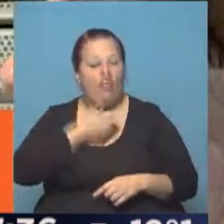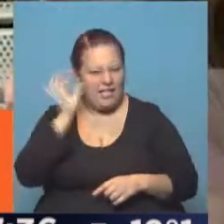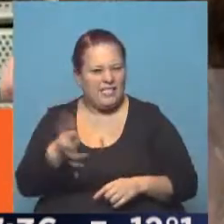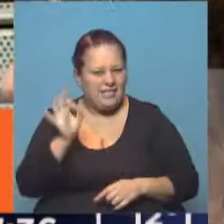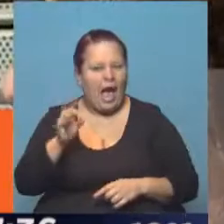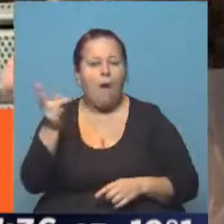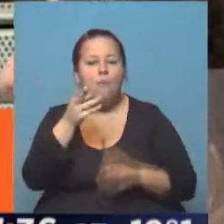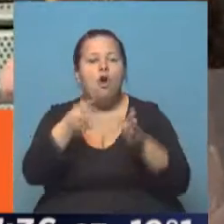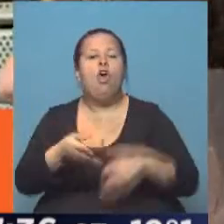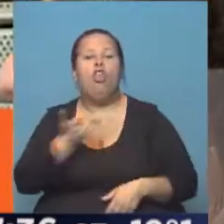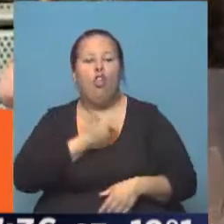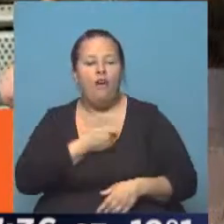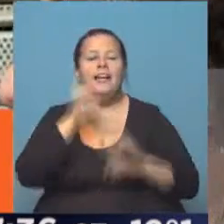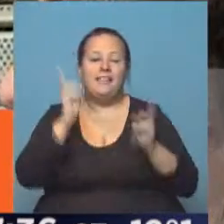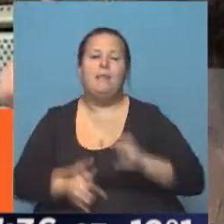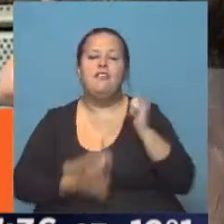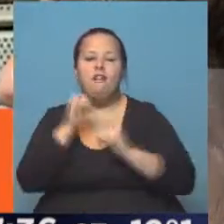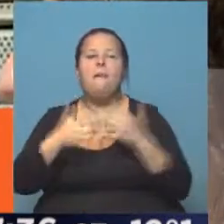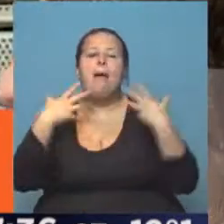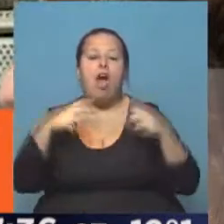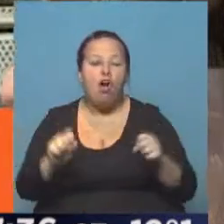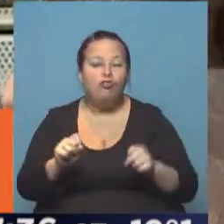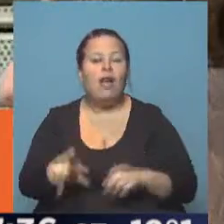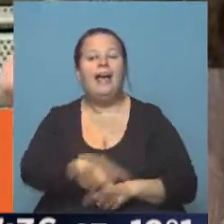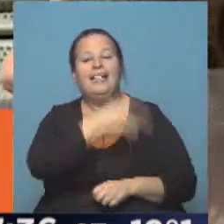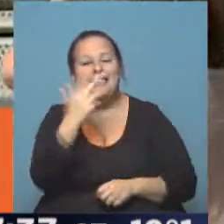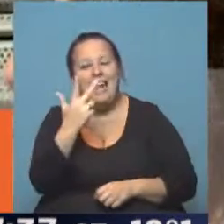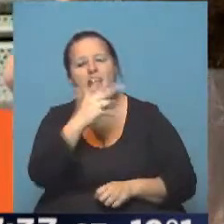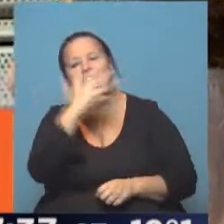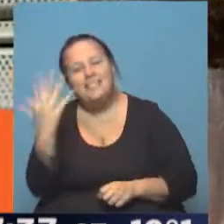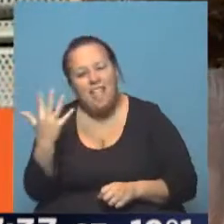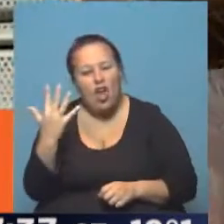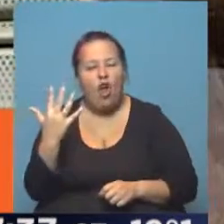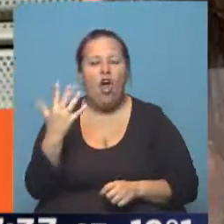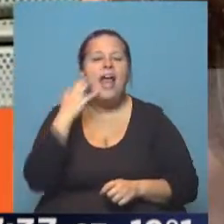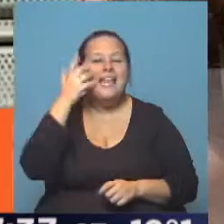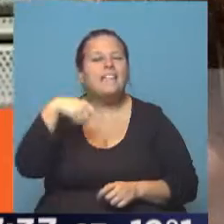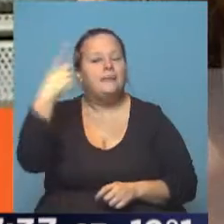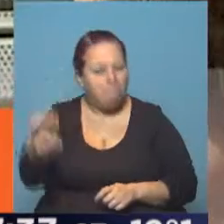sus restos, y además tiene información para encontrar a 3 o 5